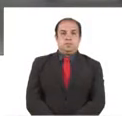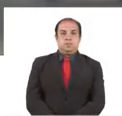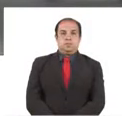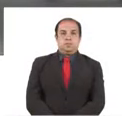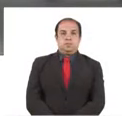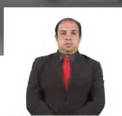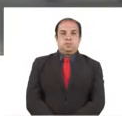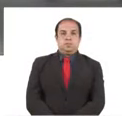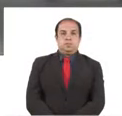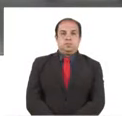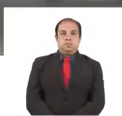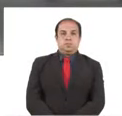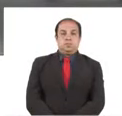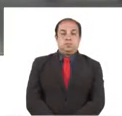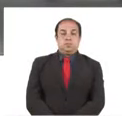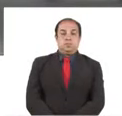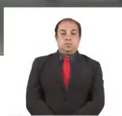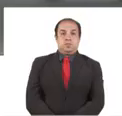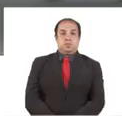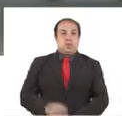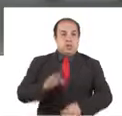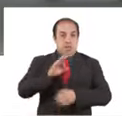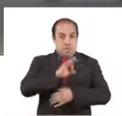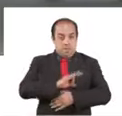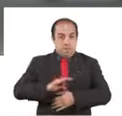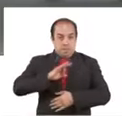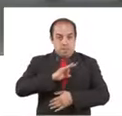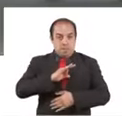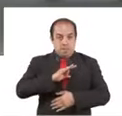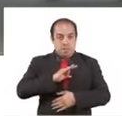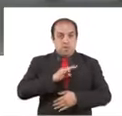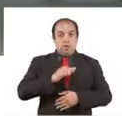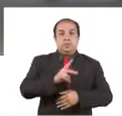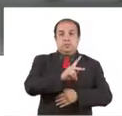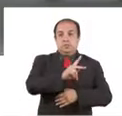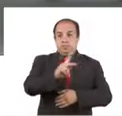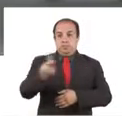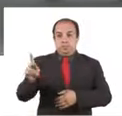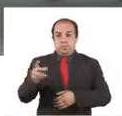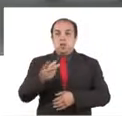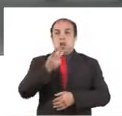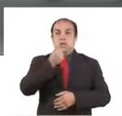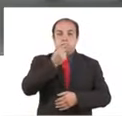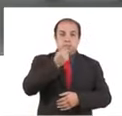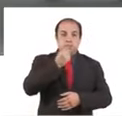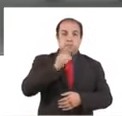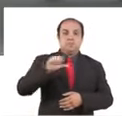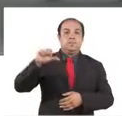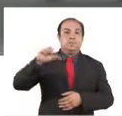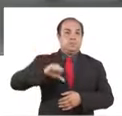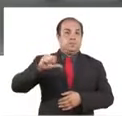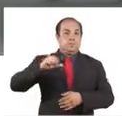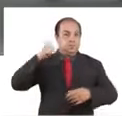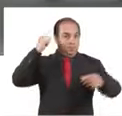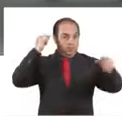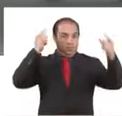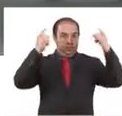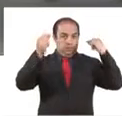Quiero felicitar a todos y a todas los policías que hoy se gradúan.